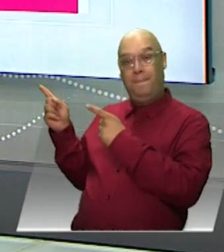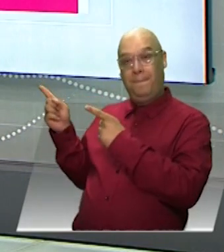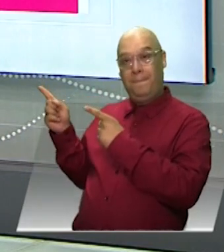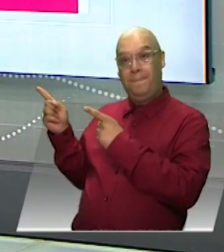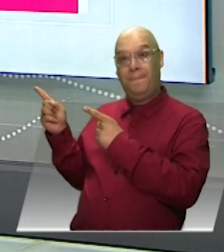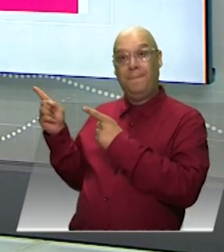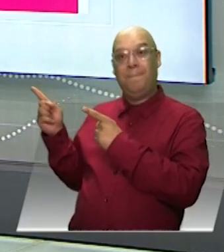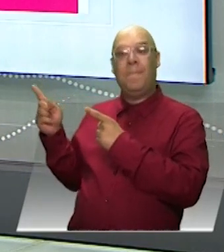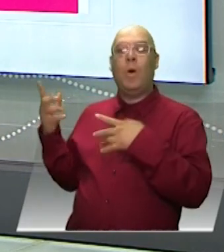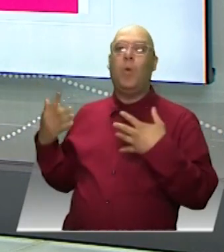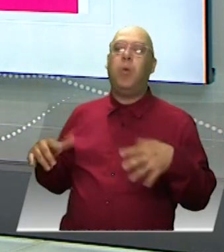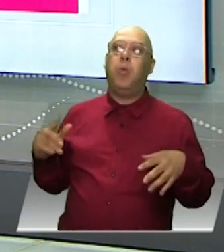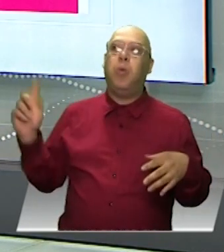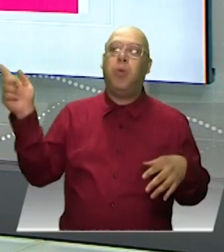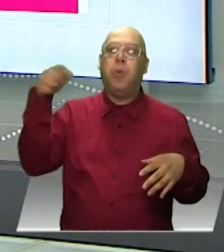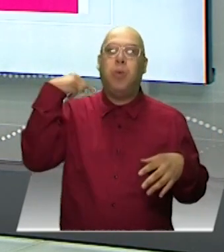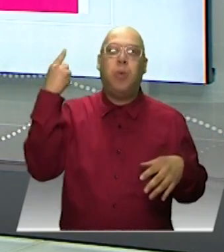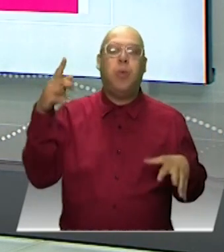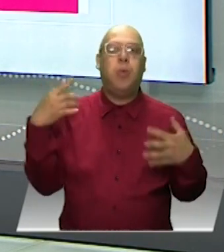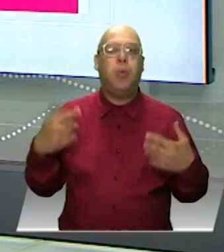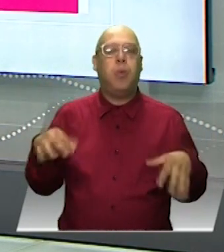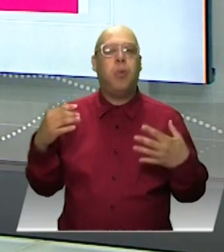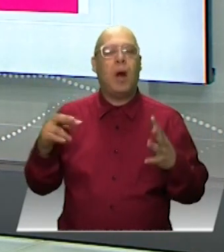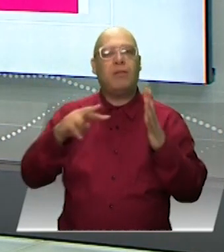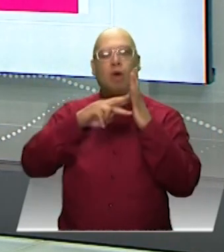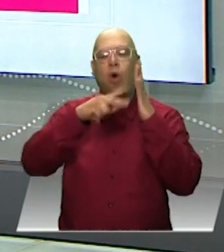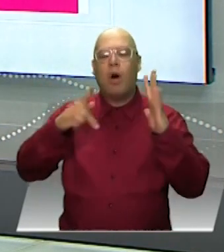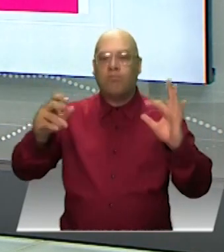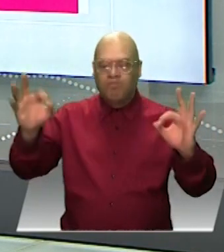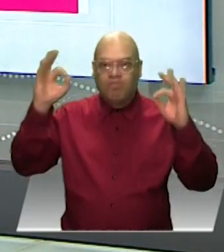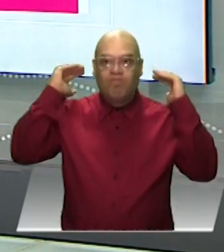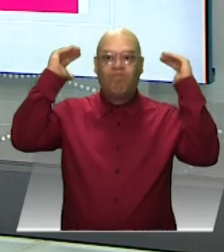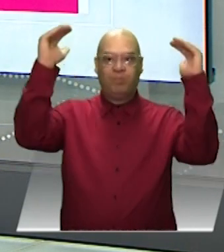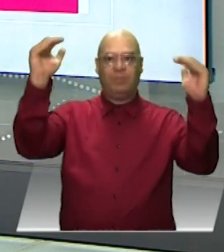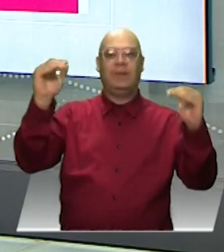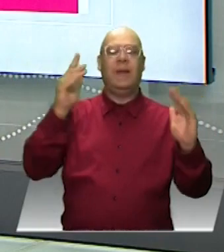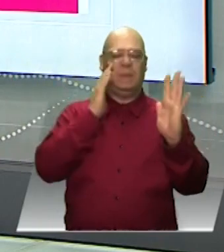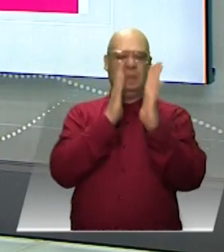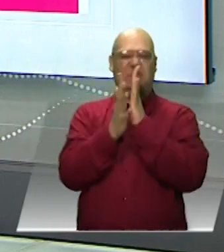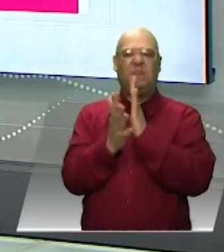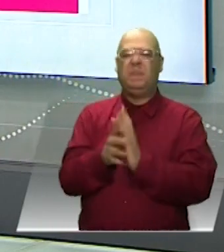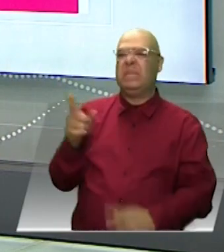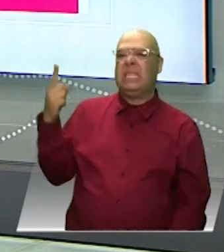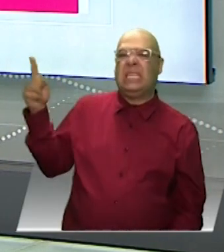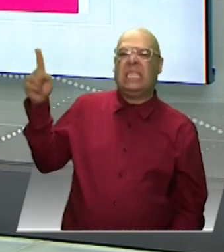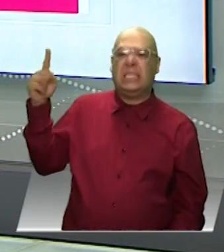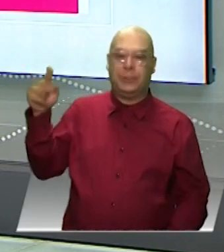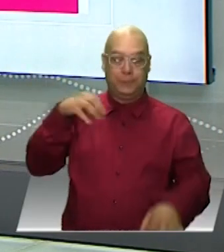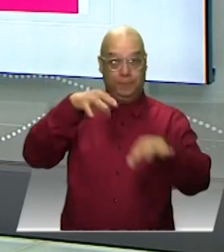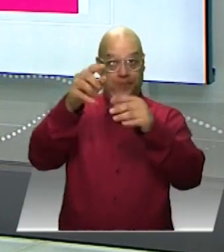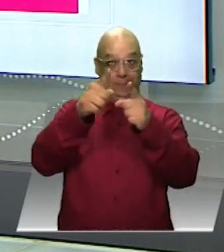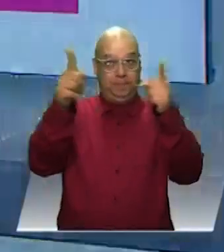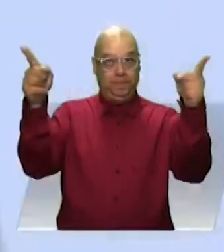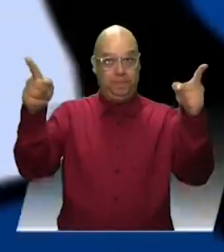la última revolución de la inteligencia artificial. En Teleantioquia Noticias te explicamos de qué se trata.